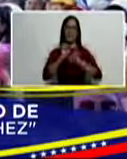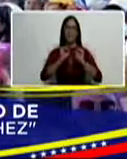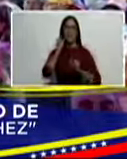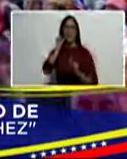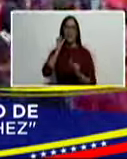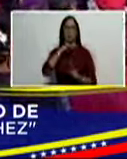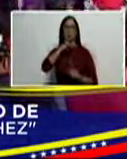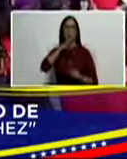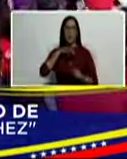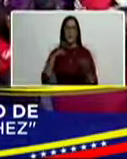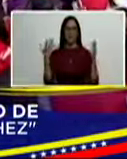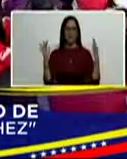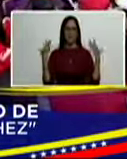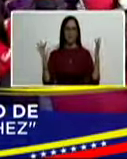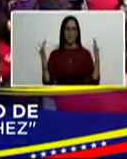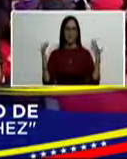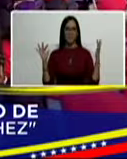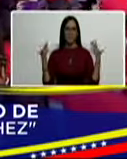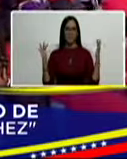historia.